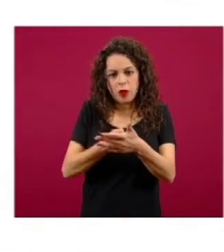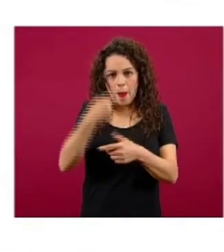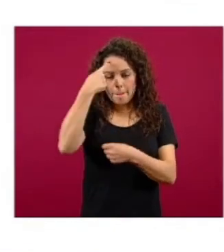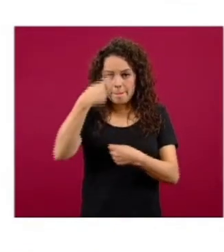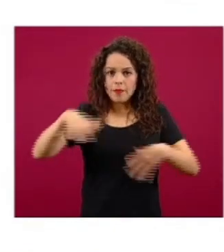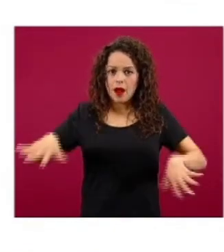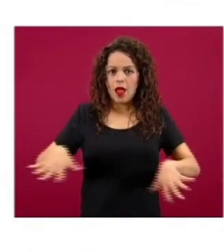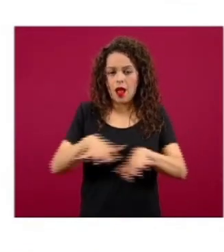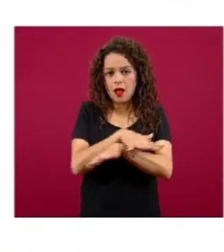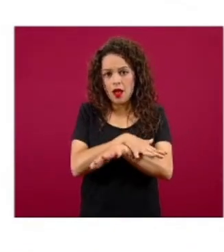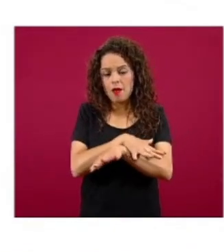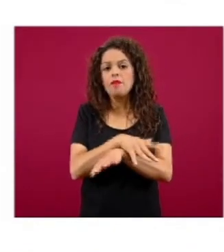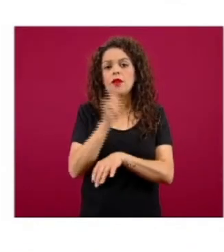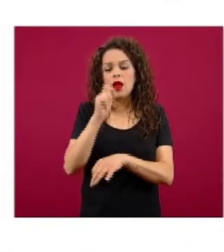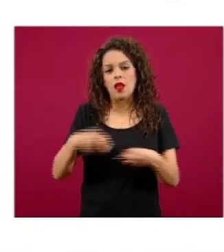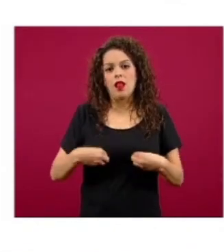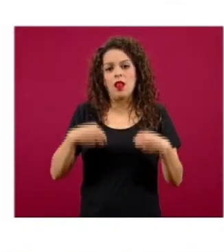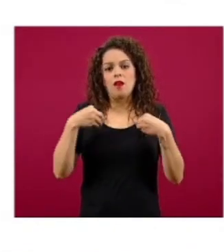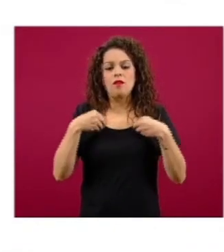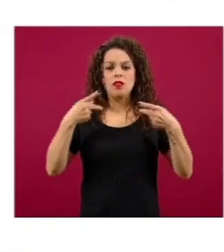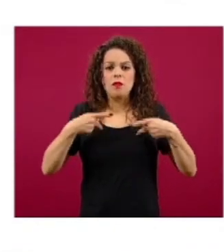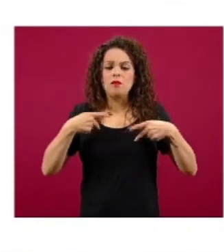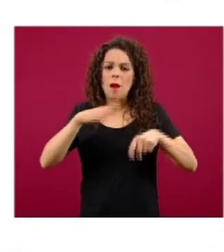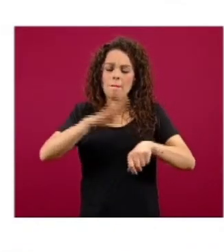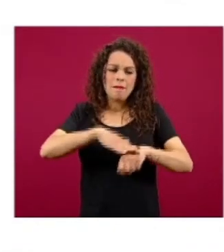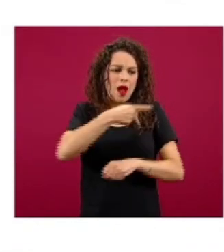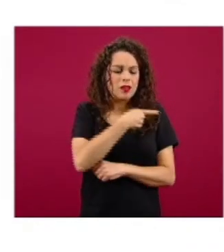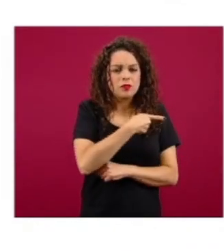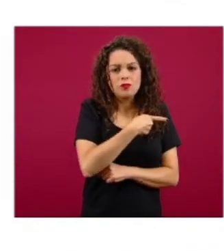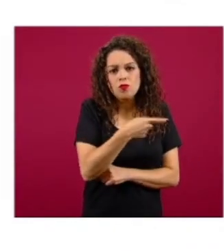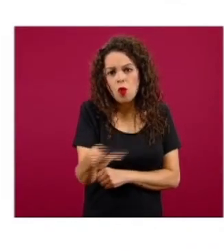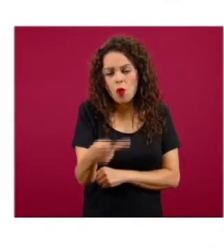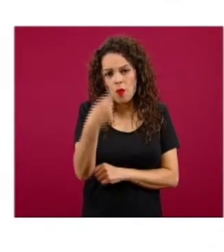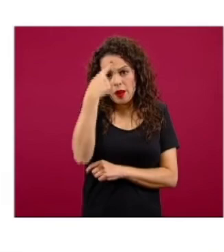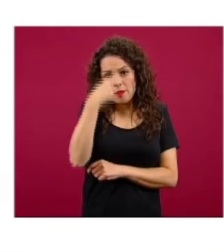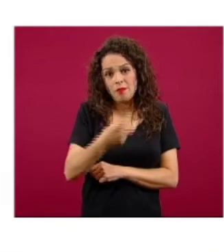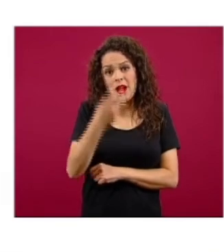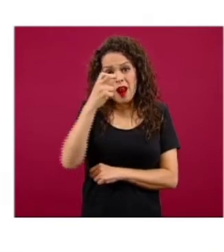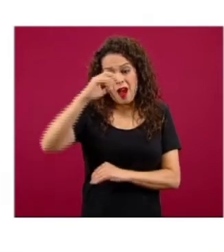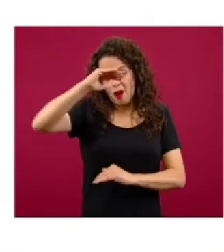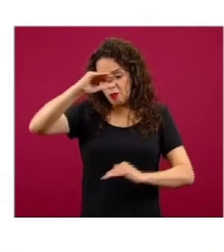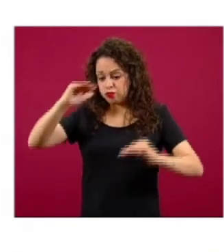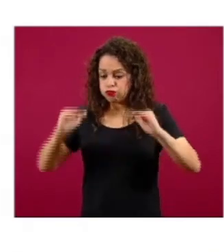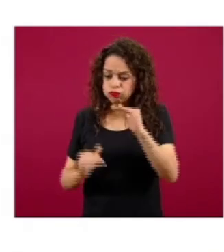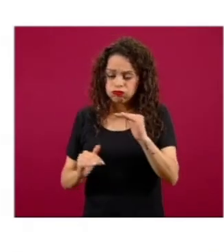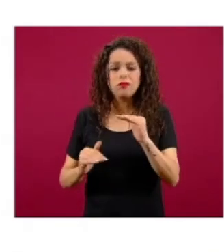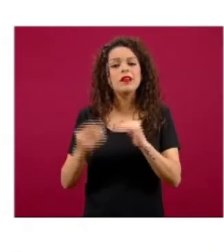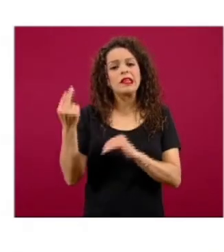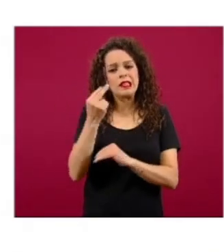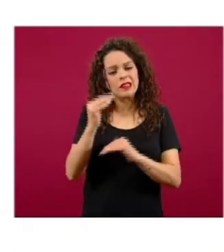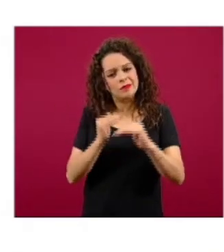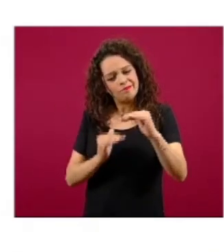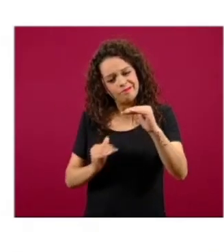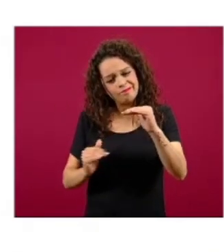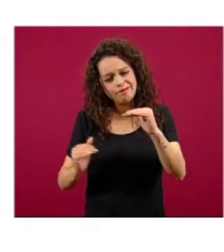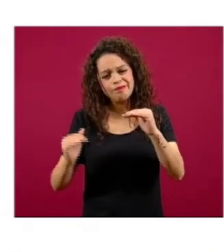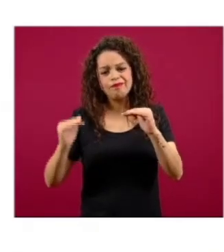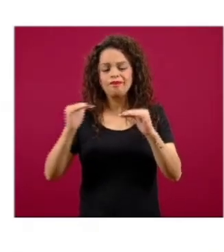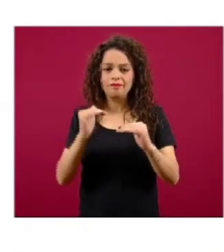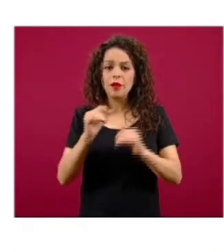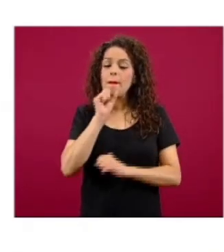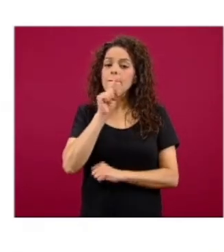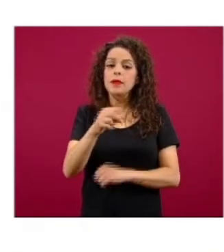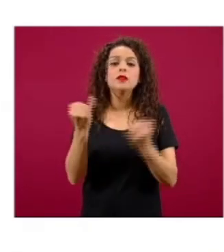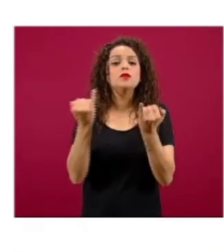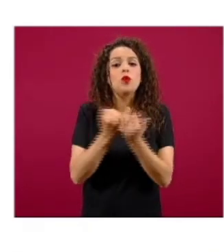los más pobres de nuestro país, para cerrar las brechas de desigualdades que incluyen las brechas de desigualdad entre mujeres